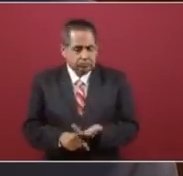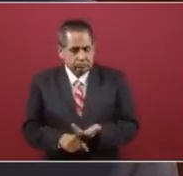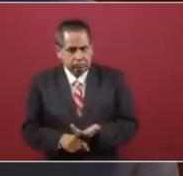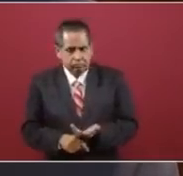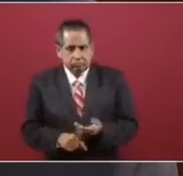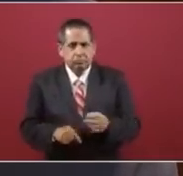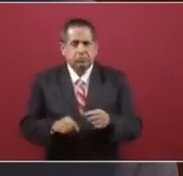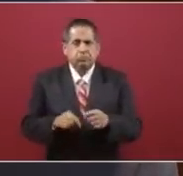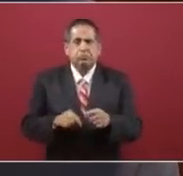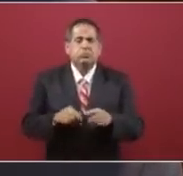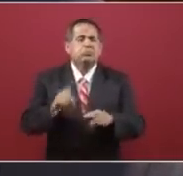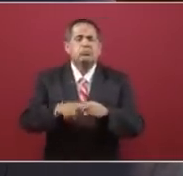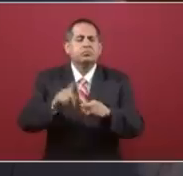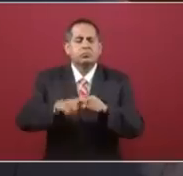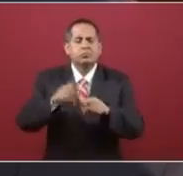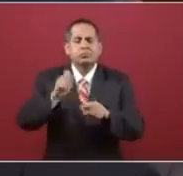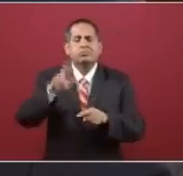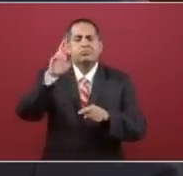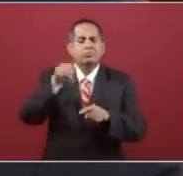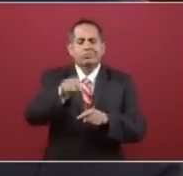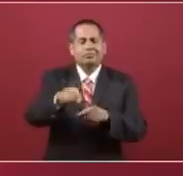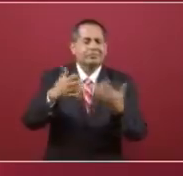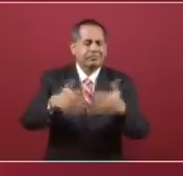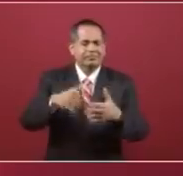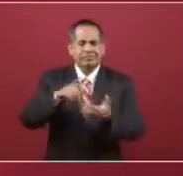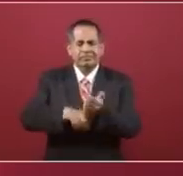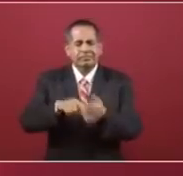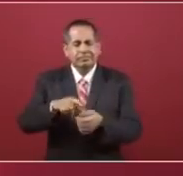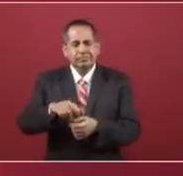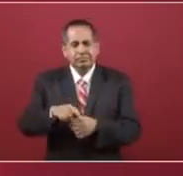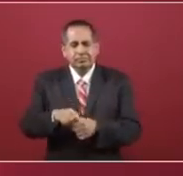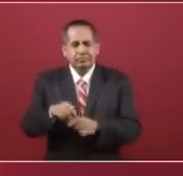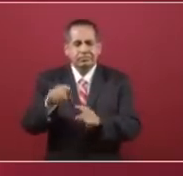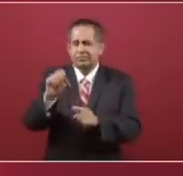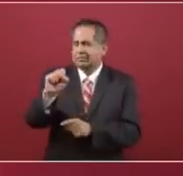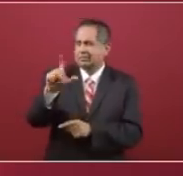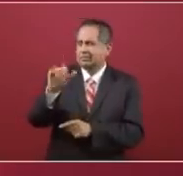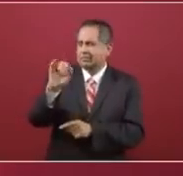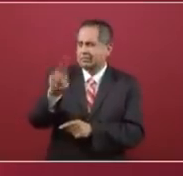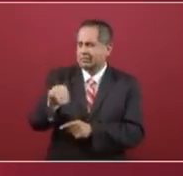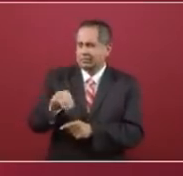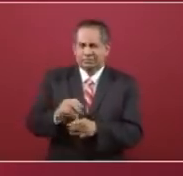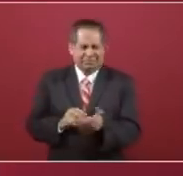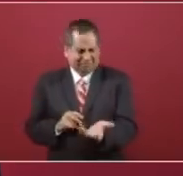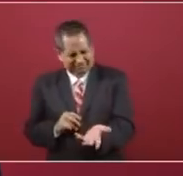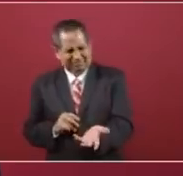¿Y saben de quién era la empresa o de quién es esa empresa? De Carlos Slim.